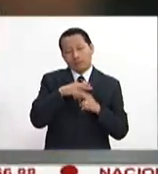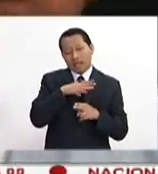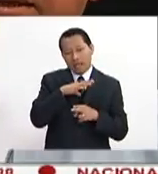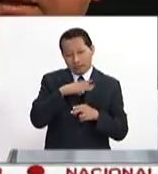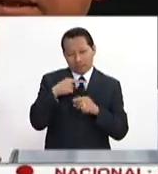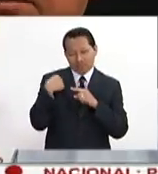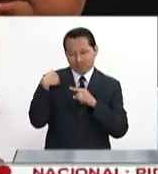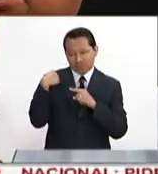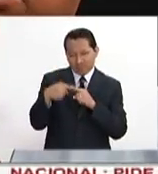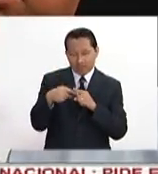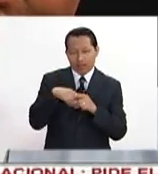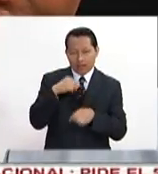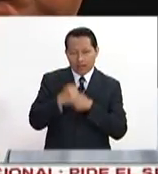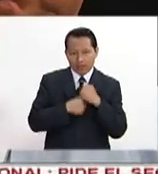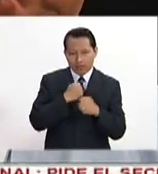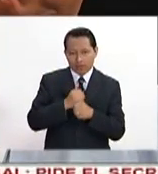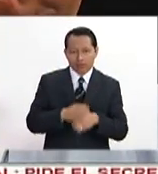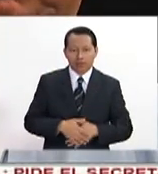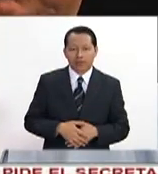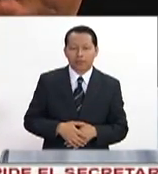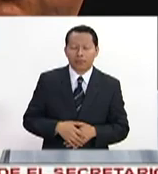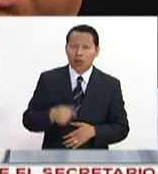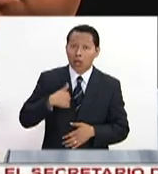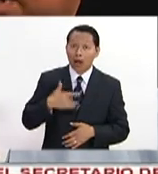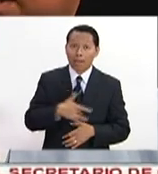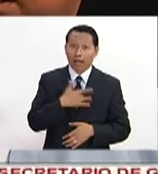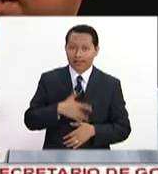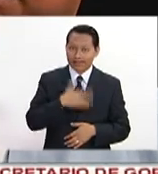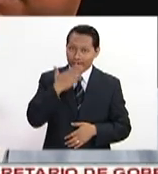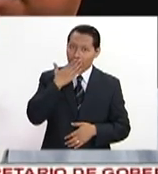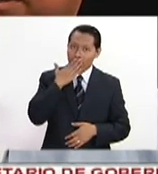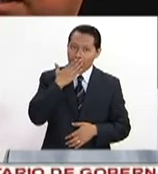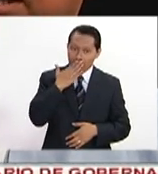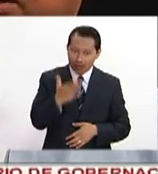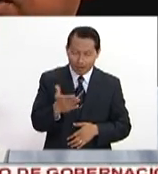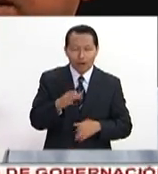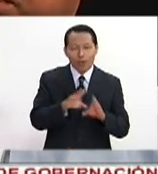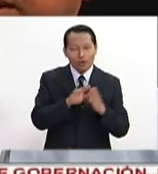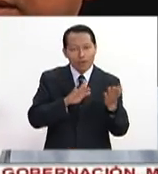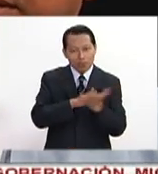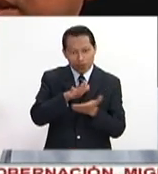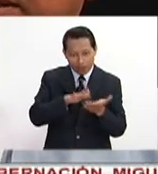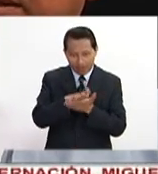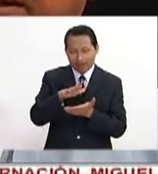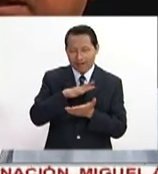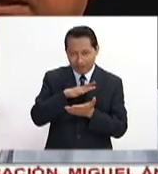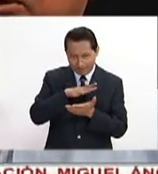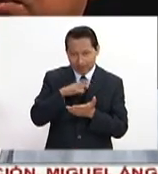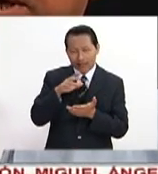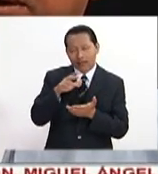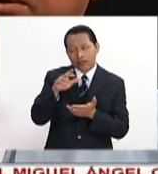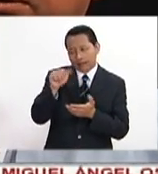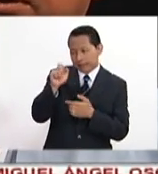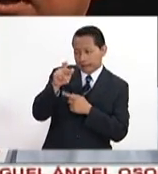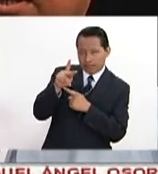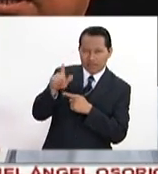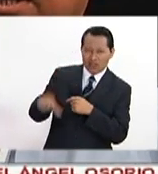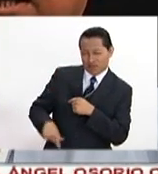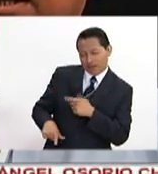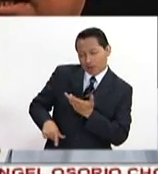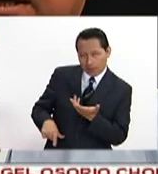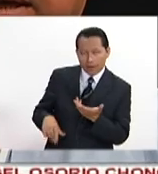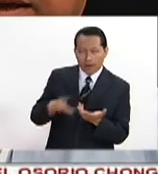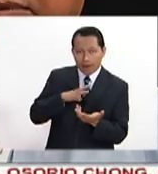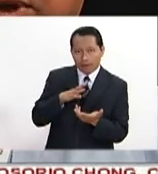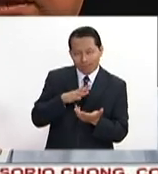décadas. Es satisfactorio colaborar en una dependencia de gobierno,